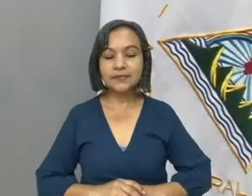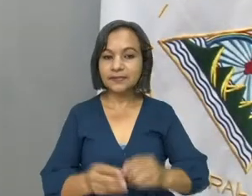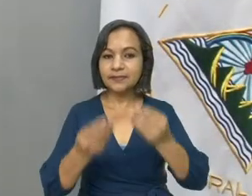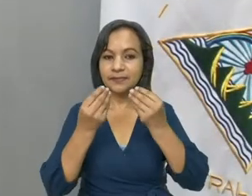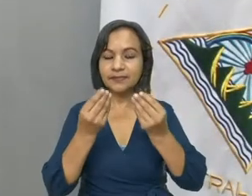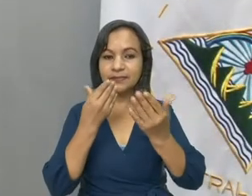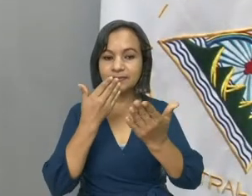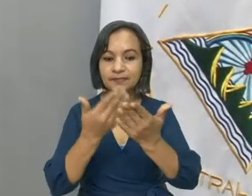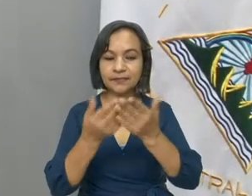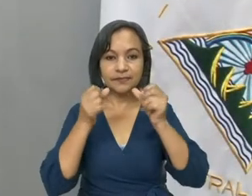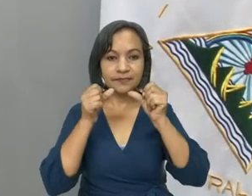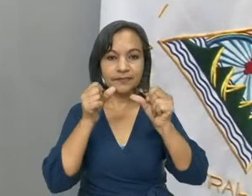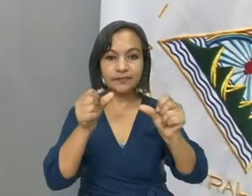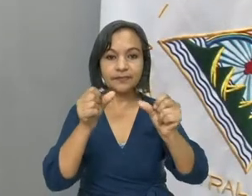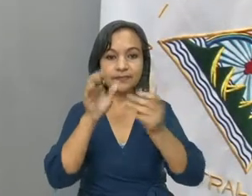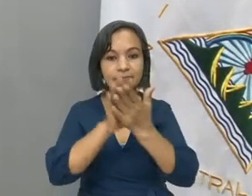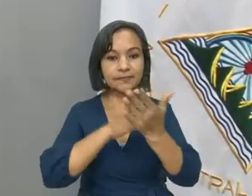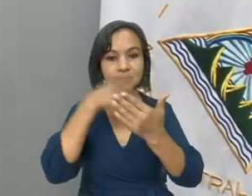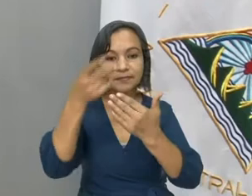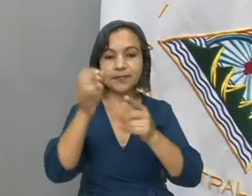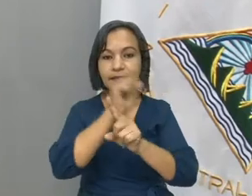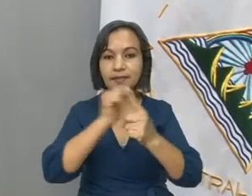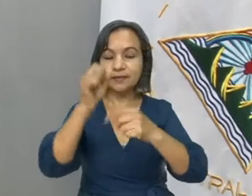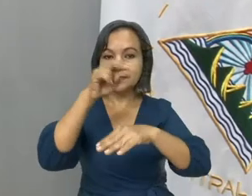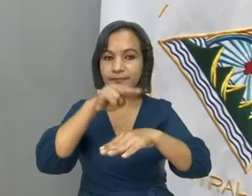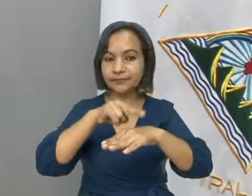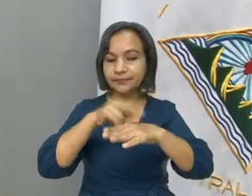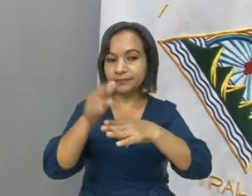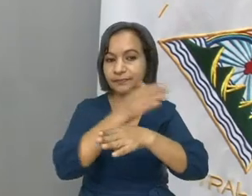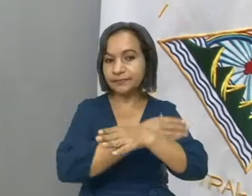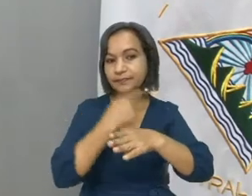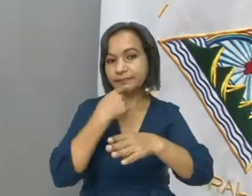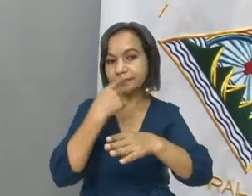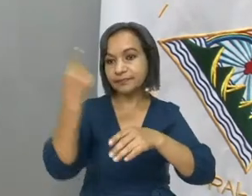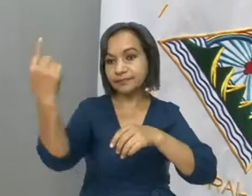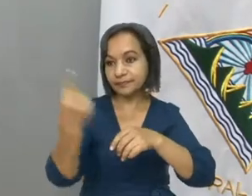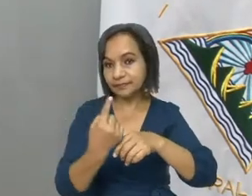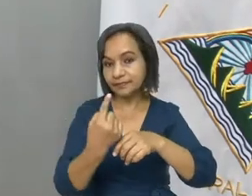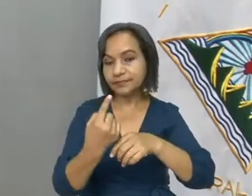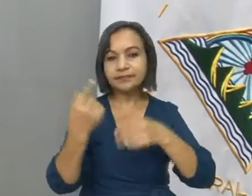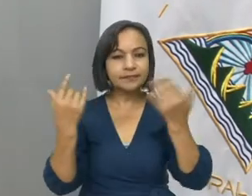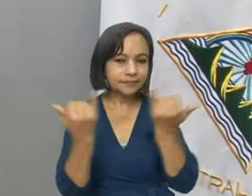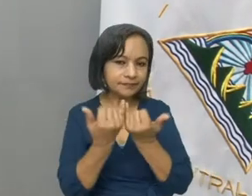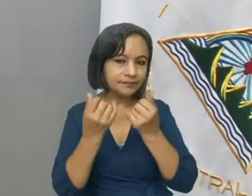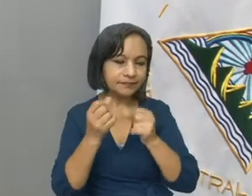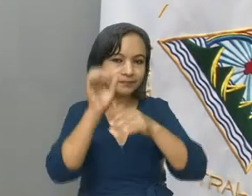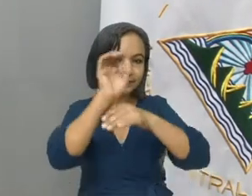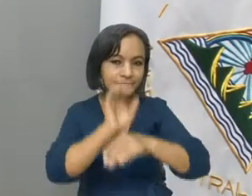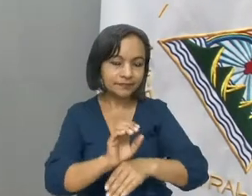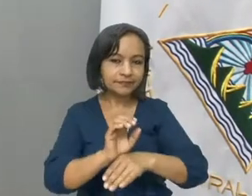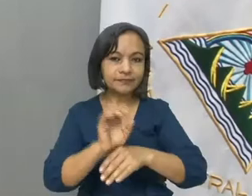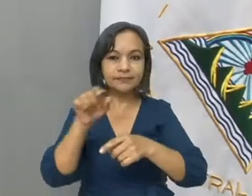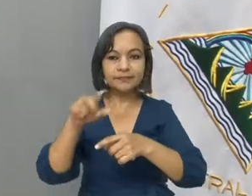Muchísimas gracias por continuar acompañándonos en su programa desde el Parlamento, lo prometido es deuda. Ya con nosotros, como es habitual, el hermano Oscar Tapia